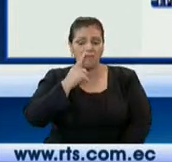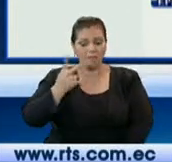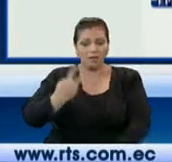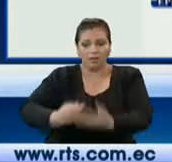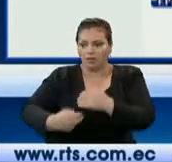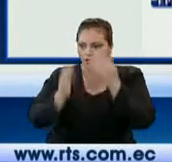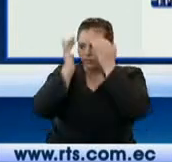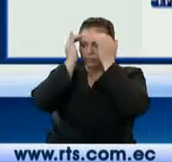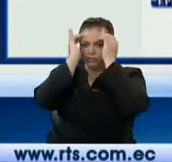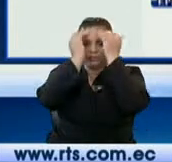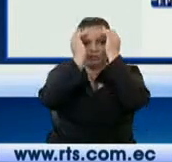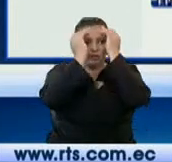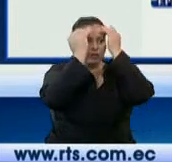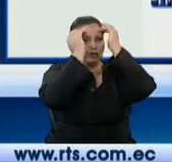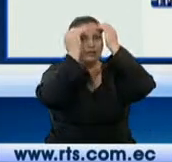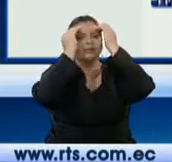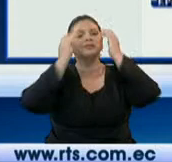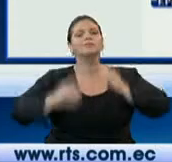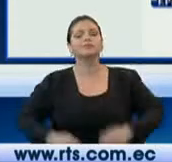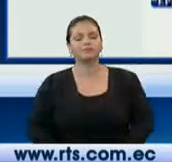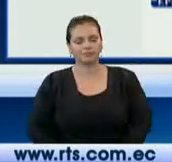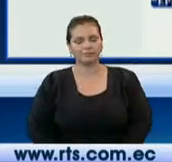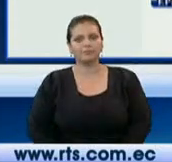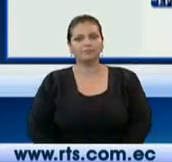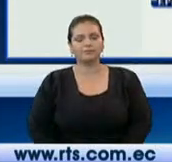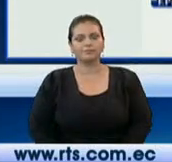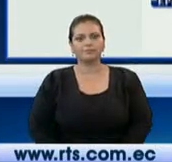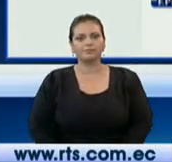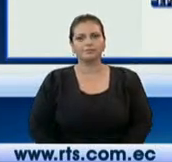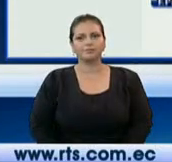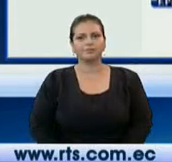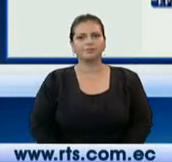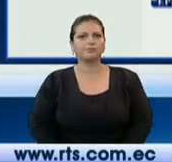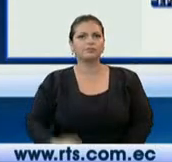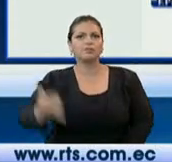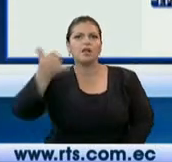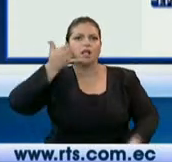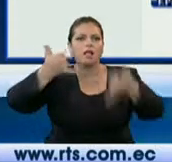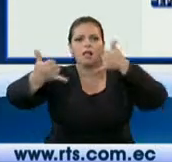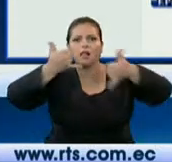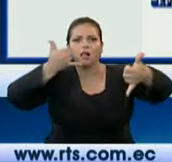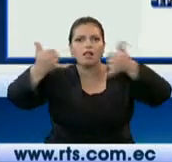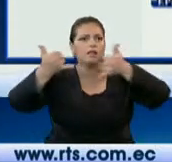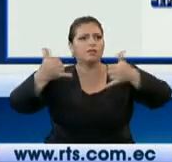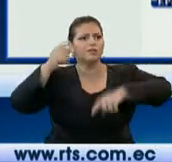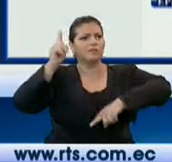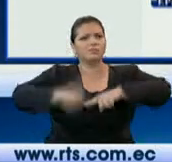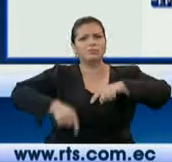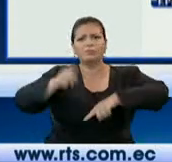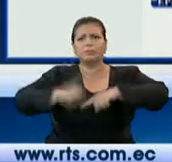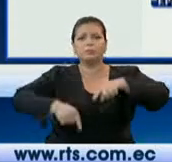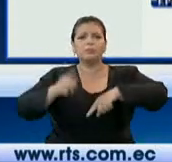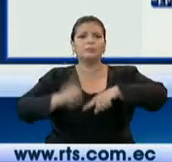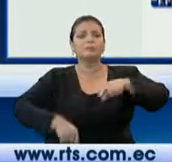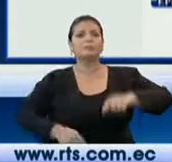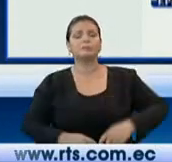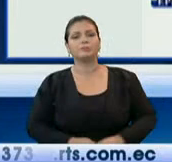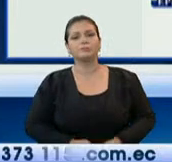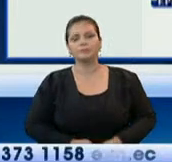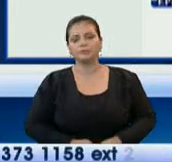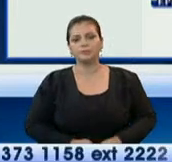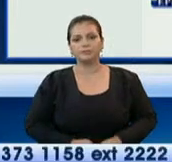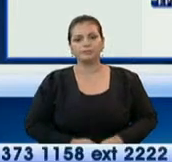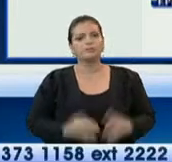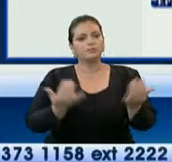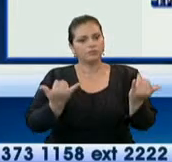poquito en ciertos minutos las comunicaciones telefónicas. En este momento pues nosotros manteniendo la